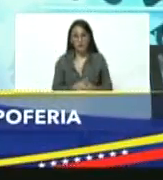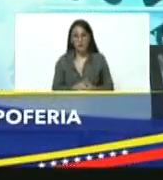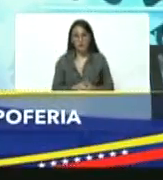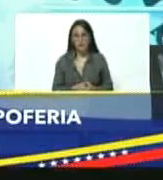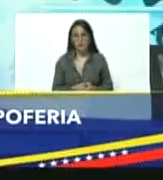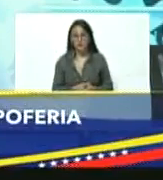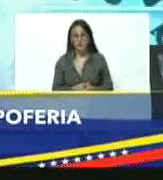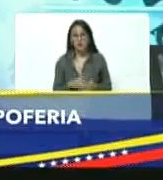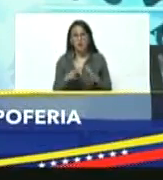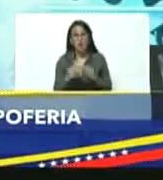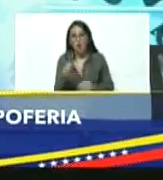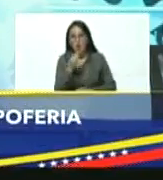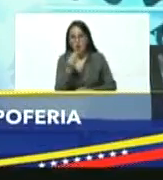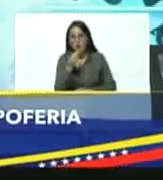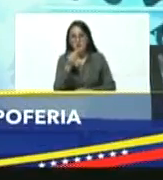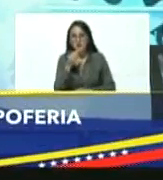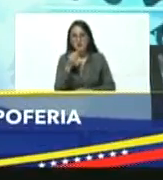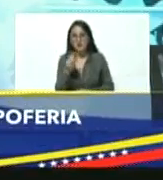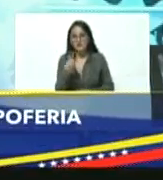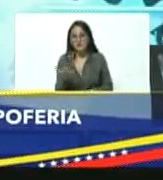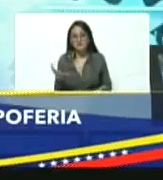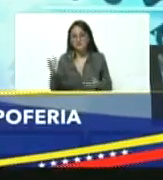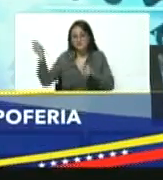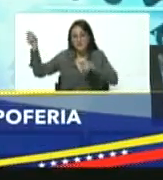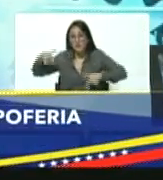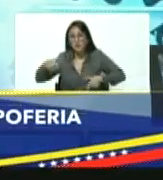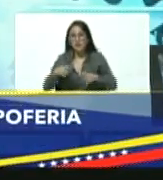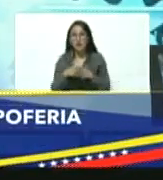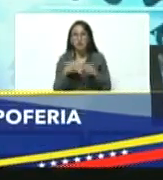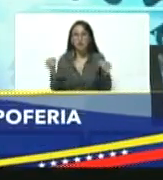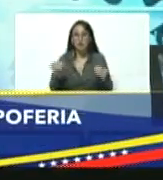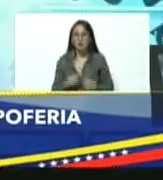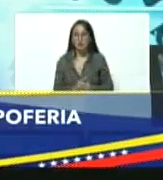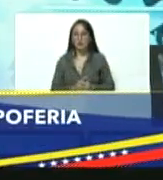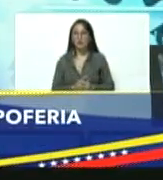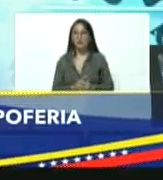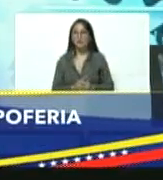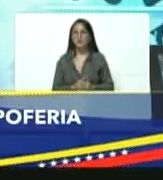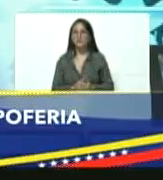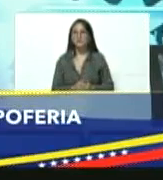todo, la comida, la papa, toda importada.